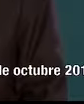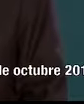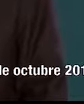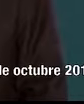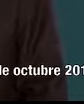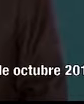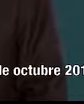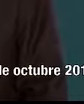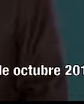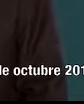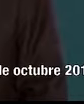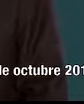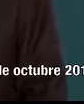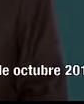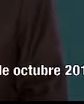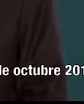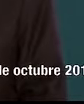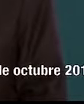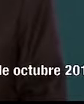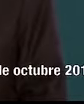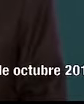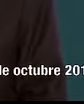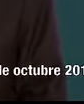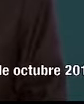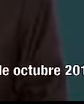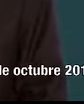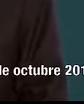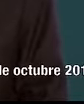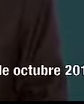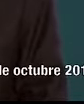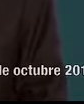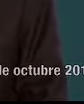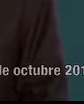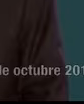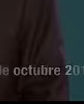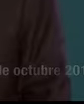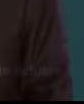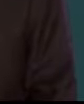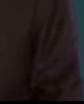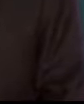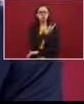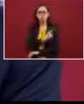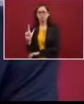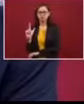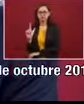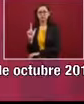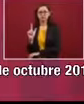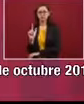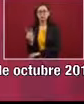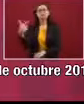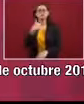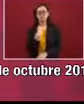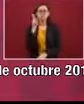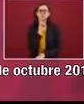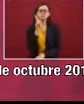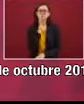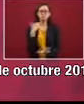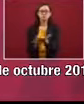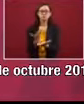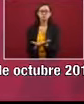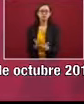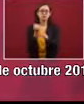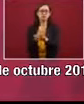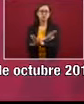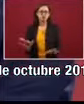decisiones que yo respaldo, que yo avalo. Procuro tener información